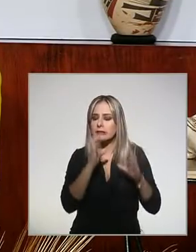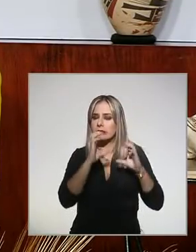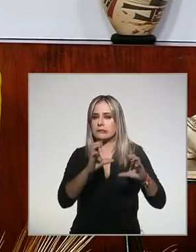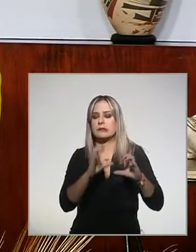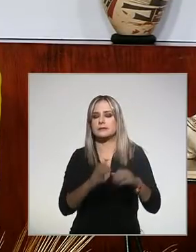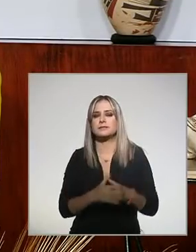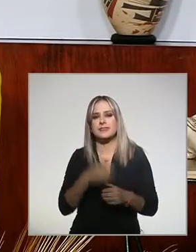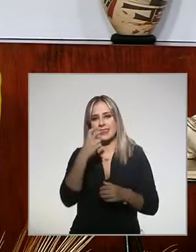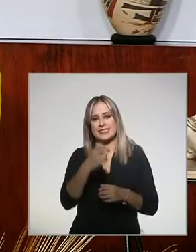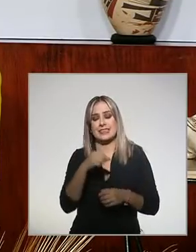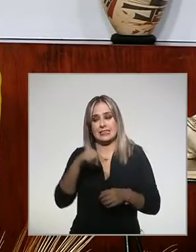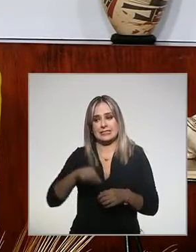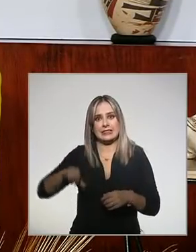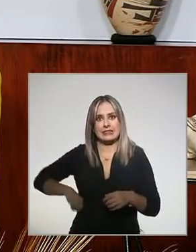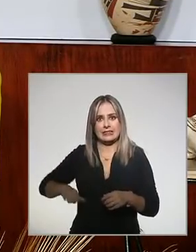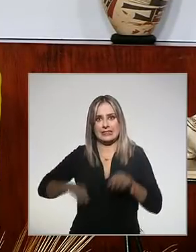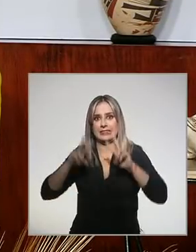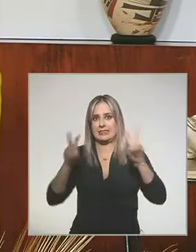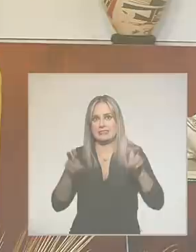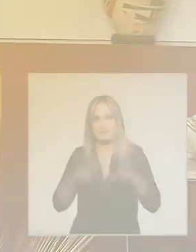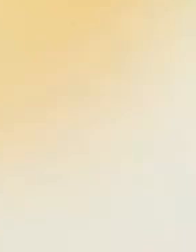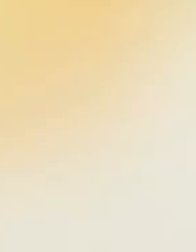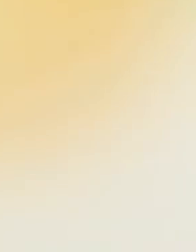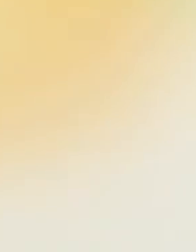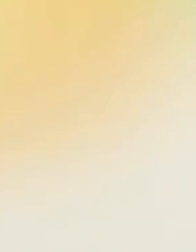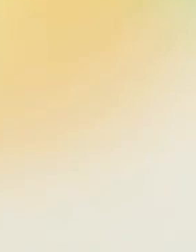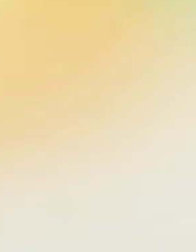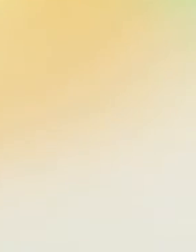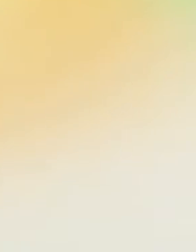tema se pone cada vez mejor.